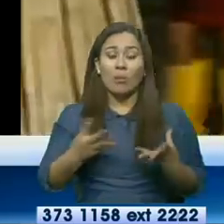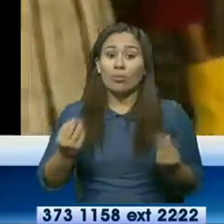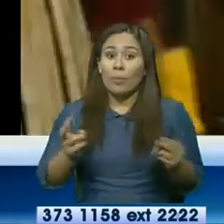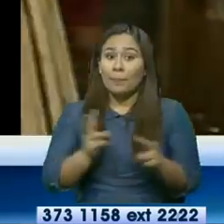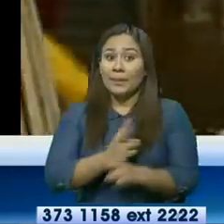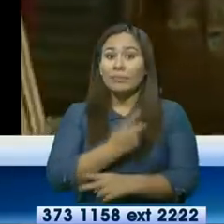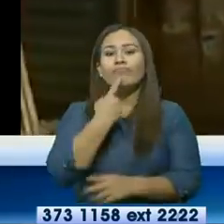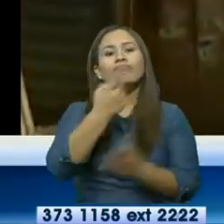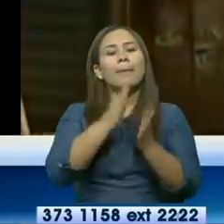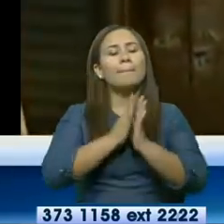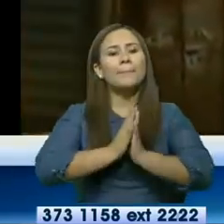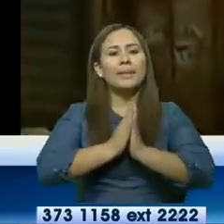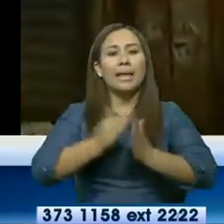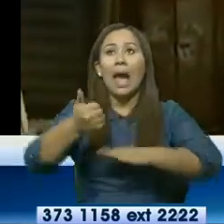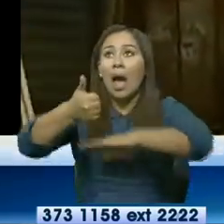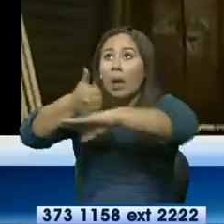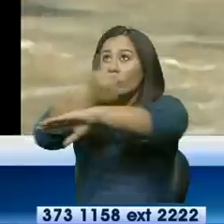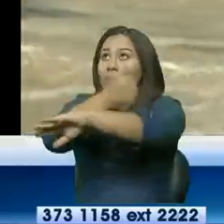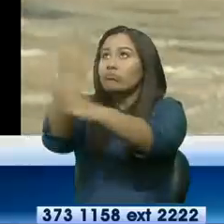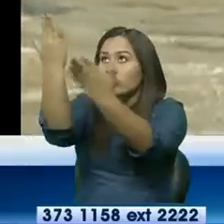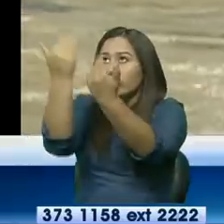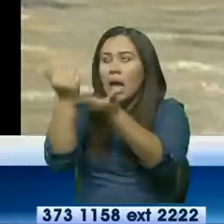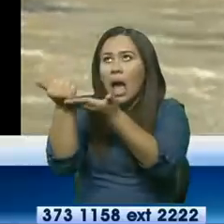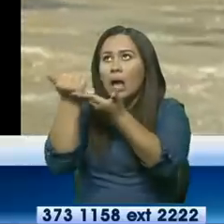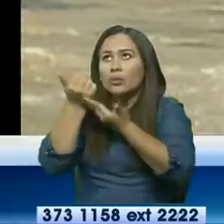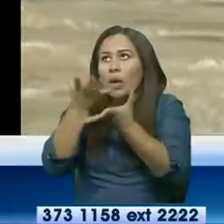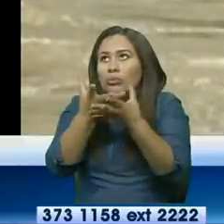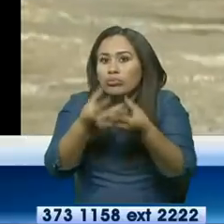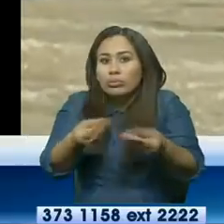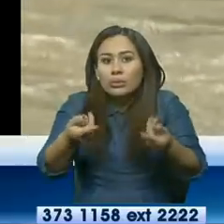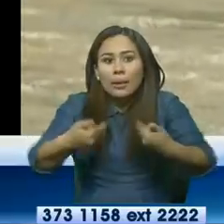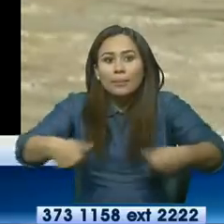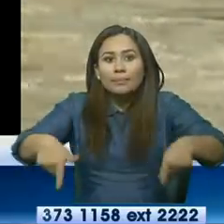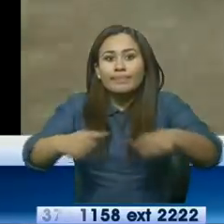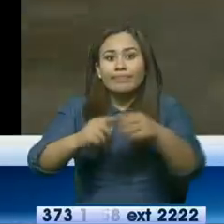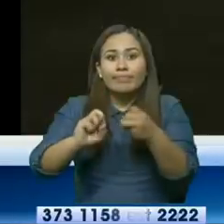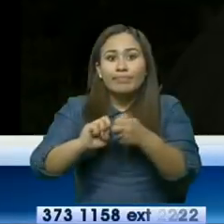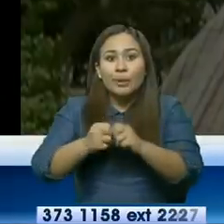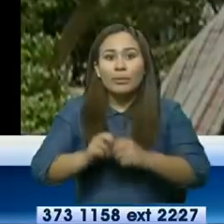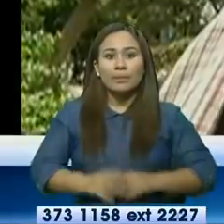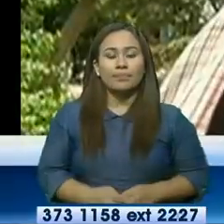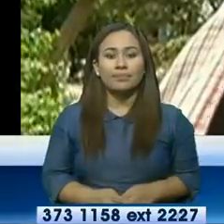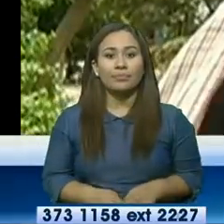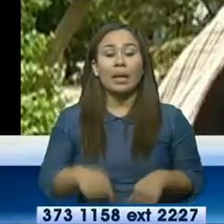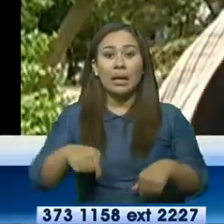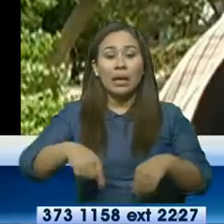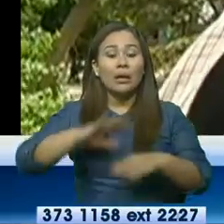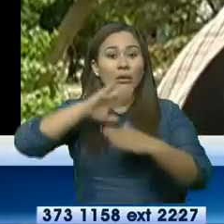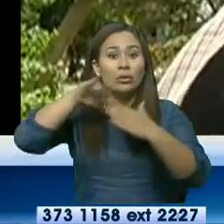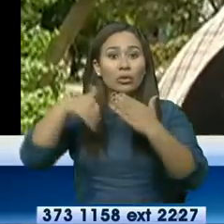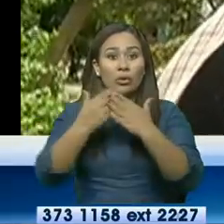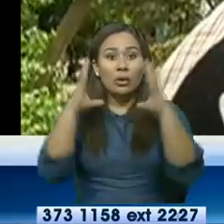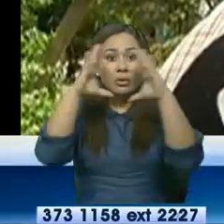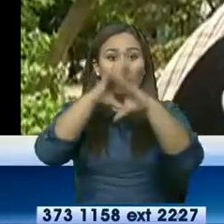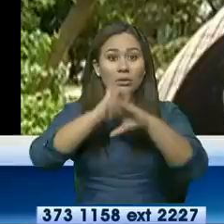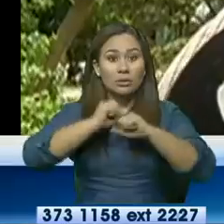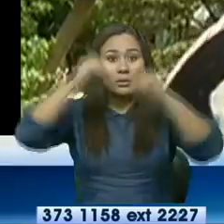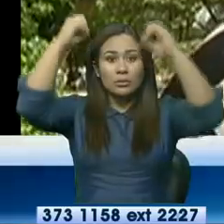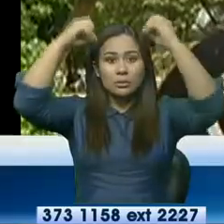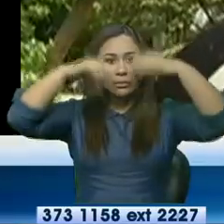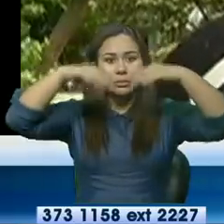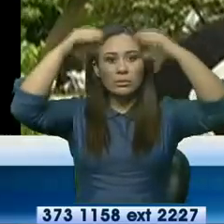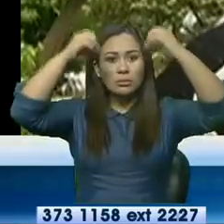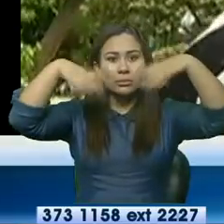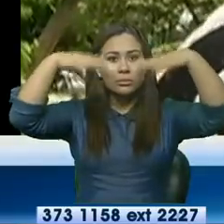esperan ayuda de las autoridades lo más pronto posible hasta que puede llover toda la noche en la en la raíz de la